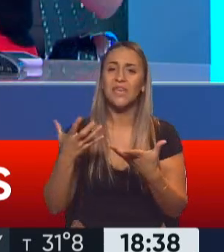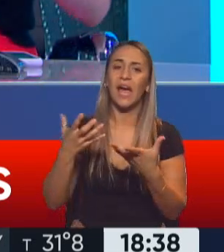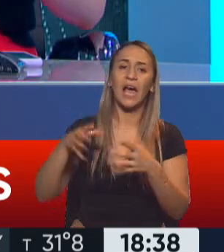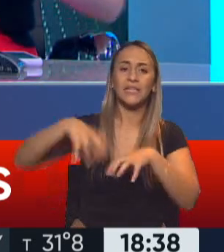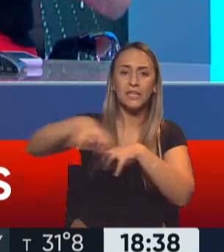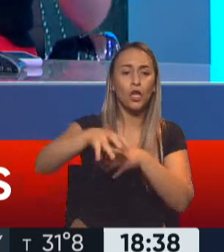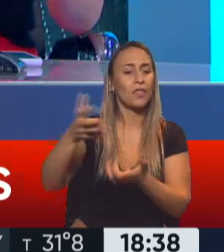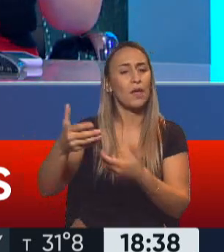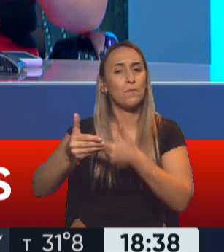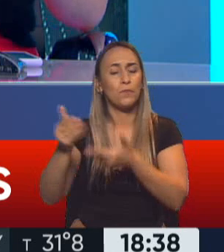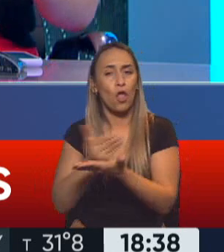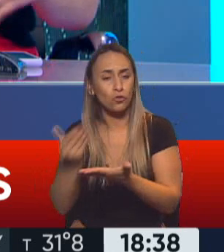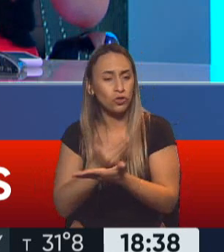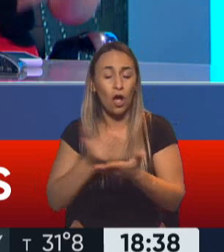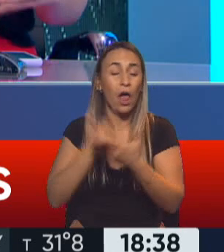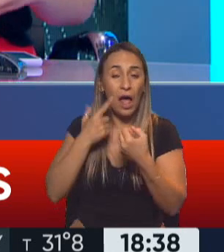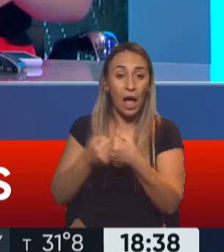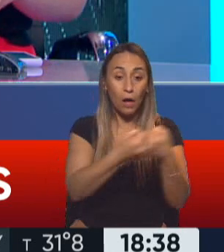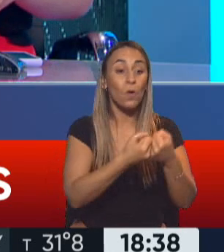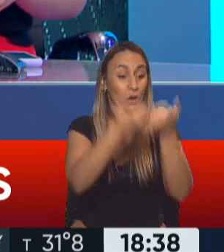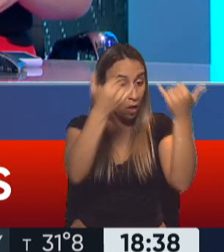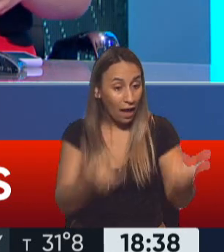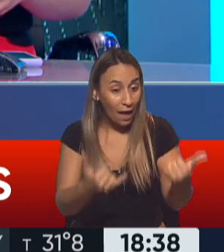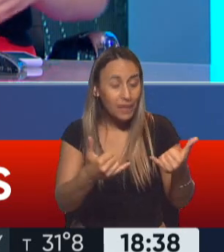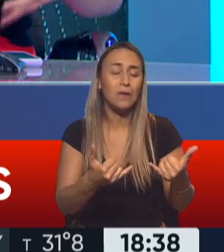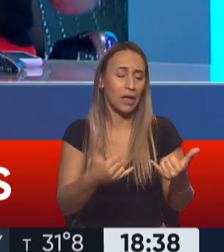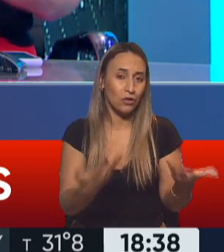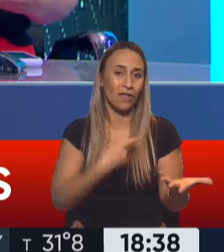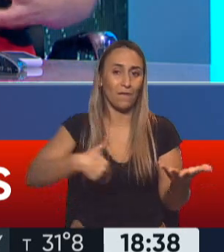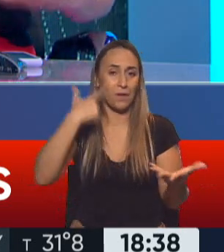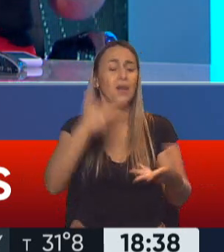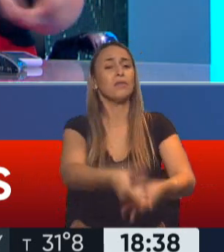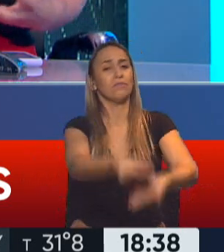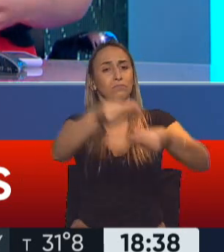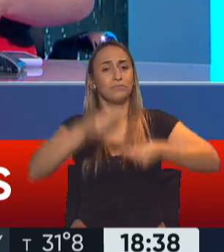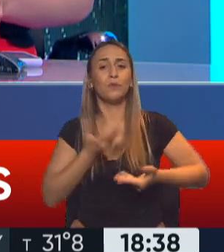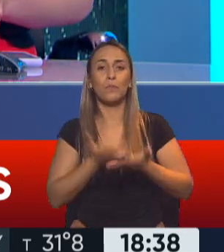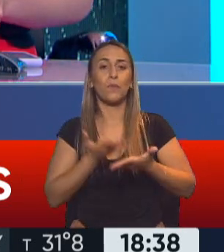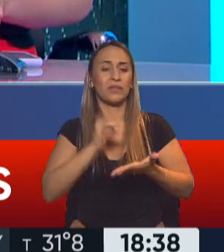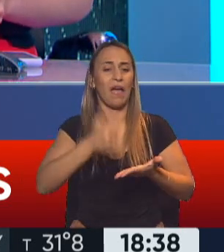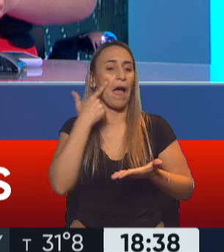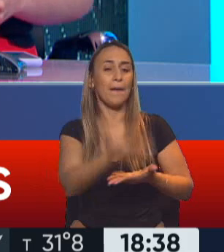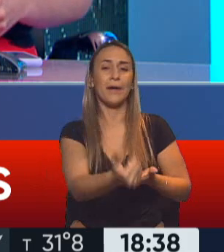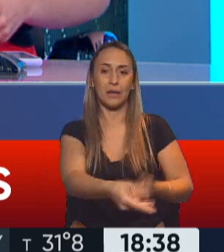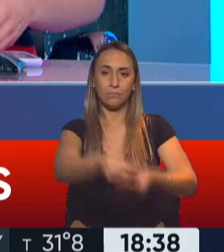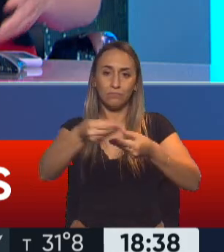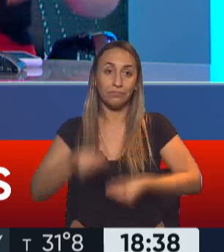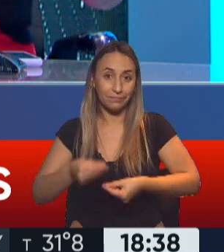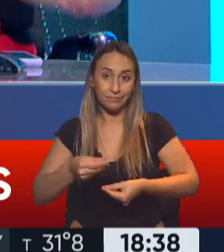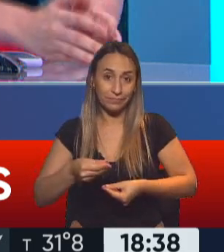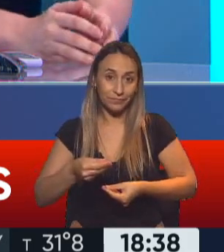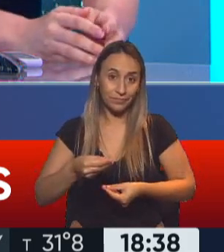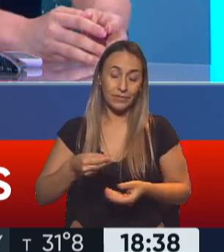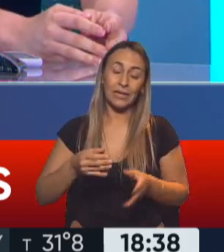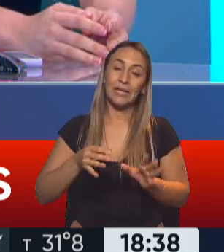país, y ahí, teniendo eso, bueno, la propuesta un poco se ratifica, ¿no? Cobra refuerzos.